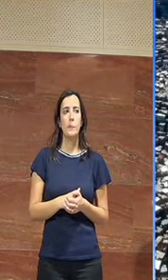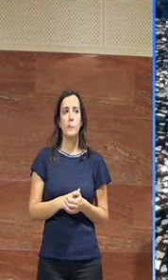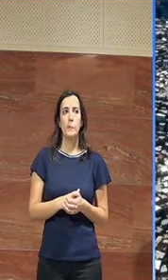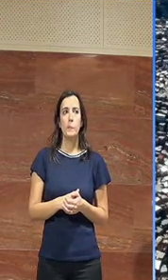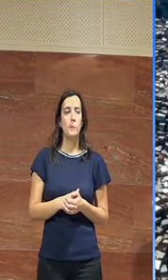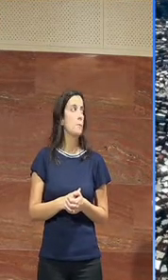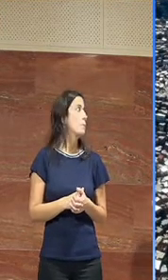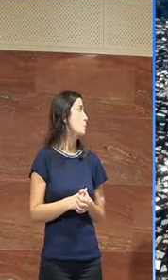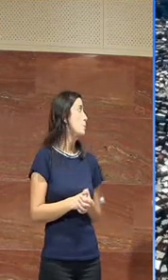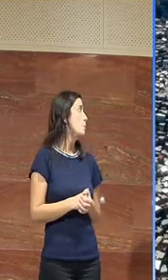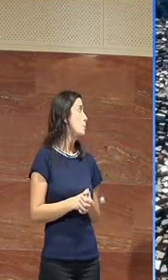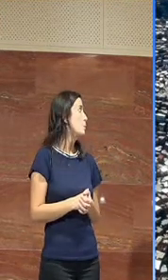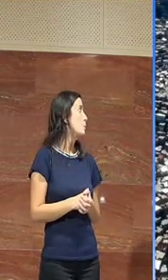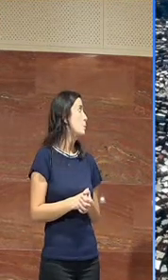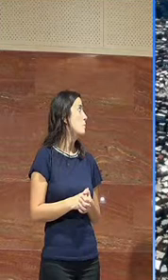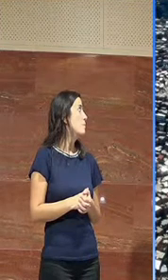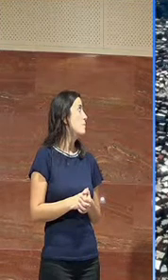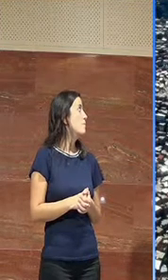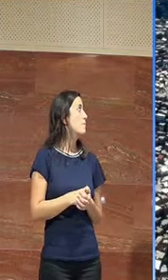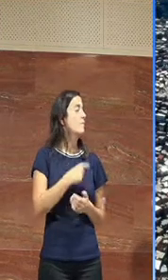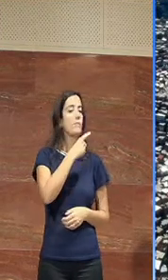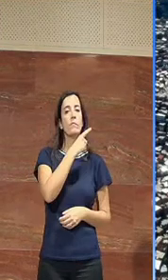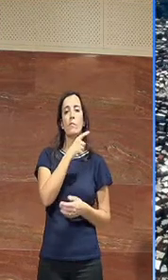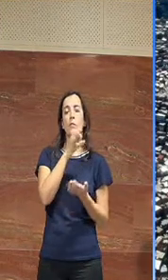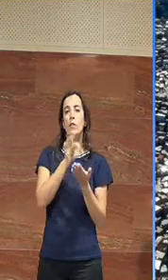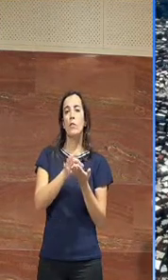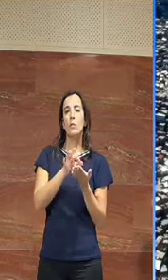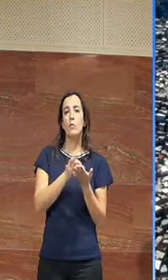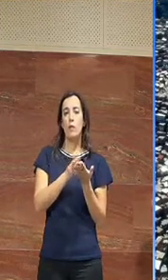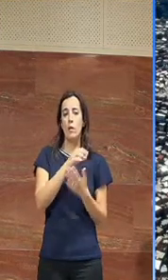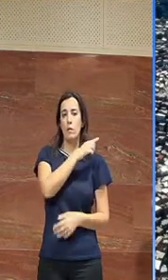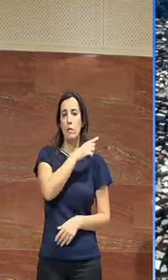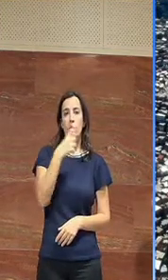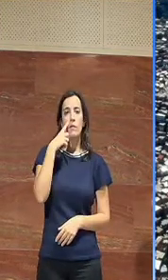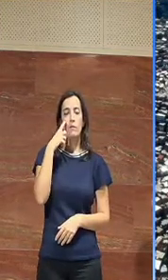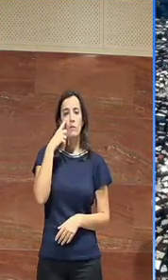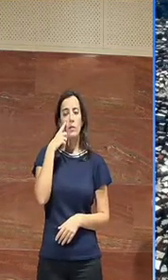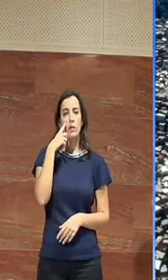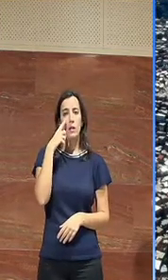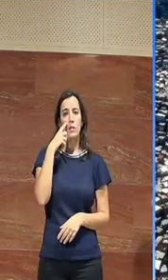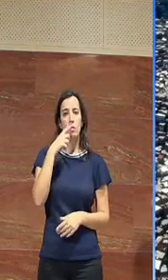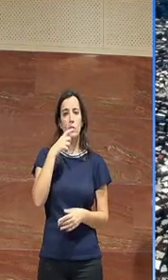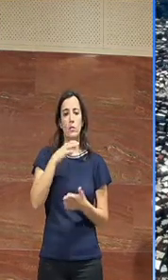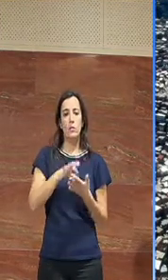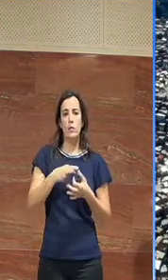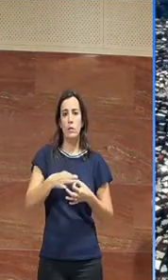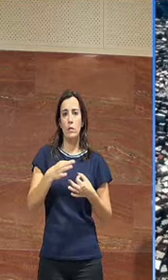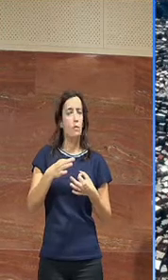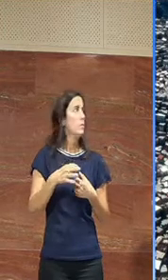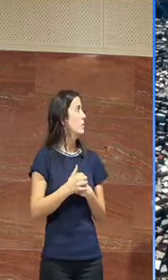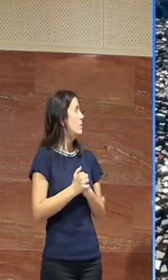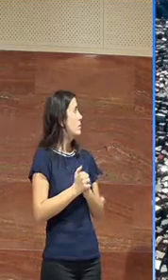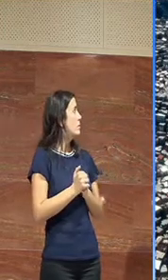Aquí se puede ver en Caracas la mezcla de la ciudad formal y la informal. Fijaos la presión que la ciudad informal está realizando sobre la ciudad,